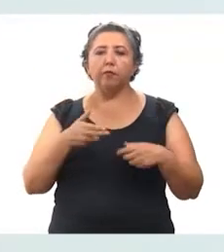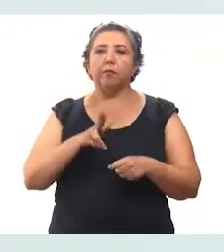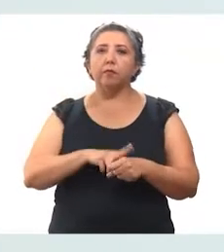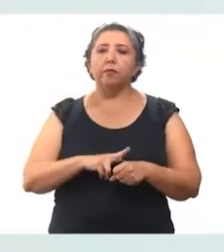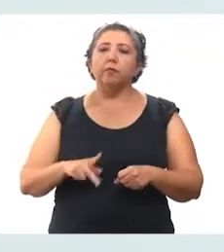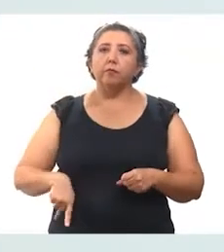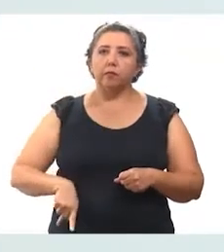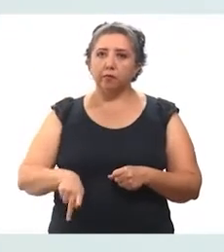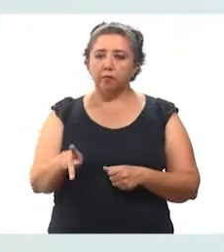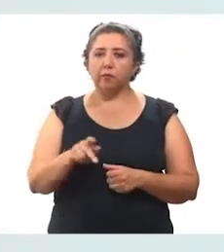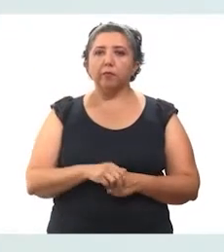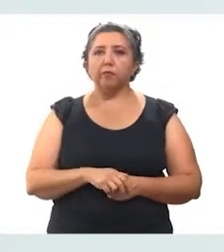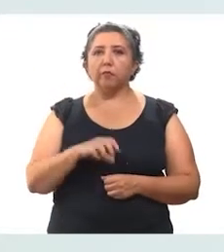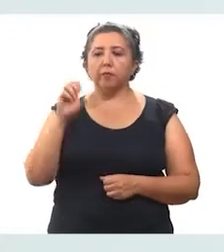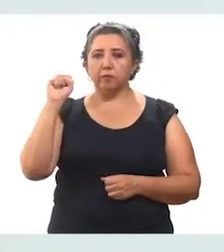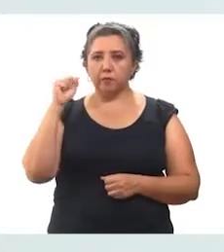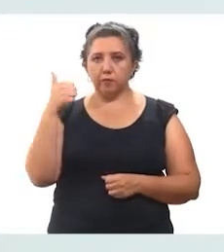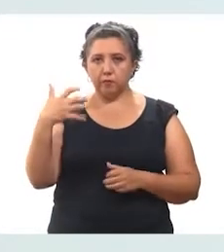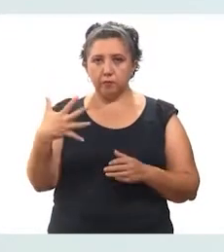en hospitales públicos.